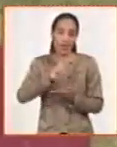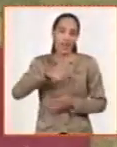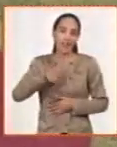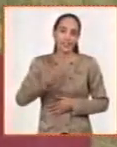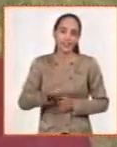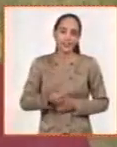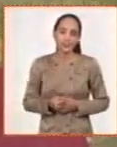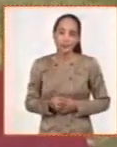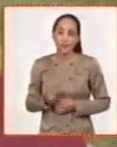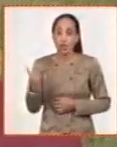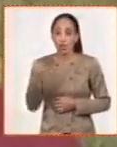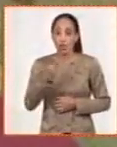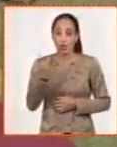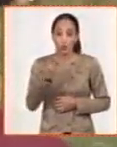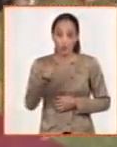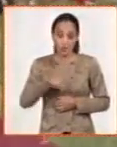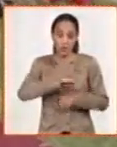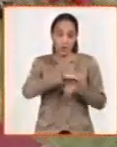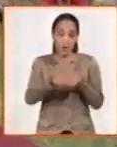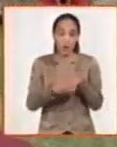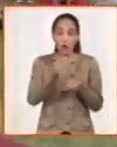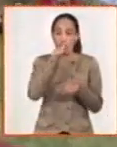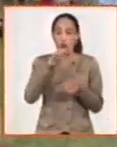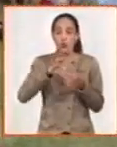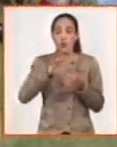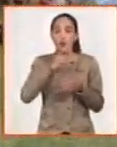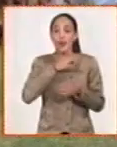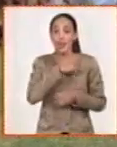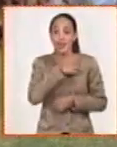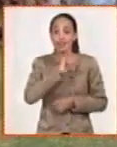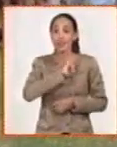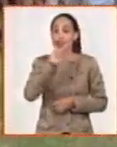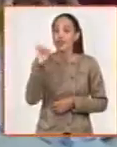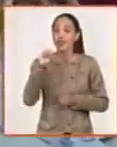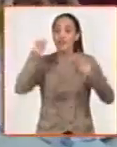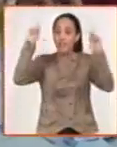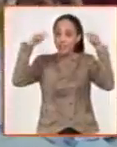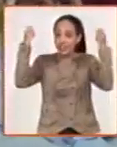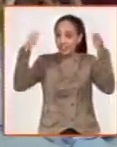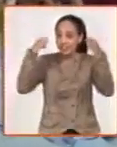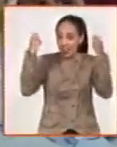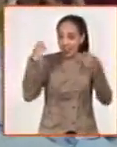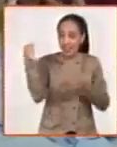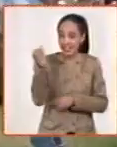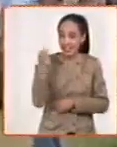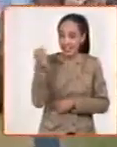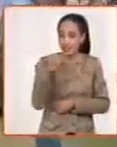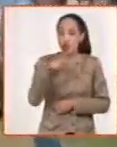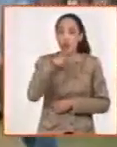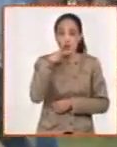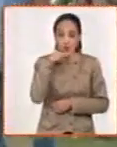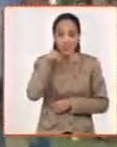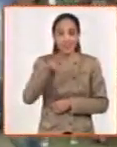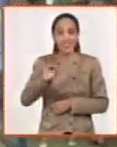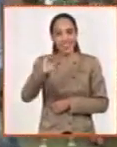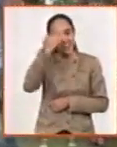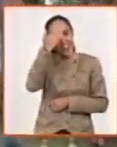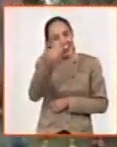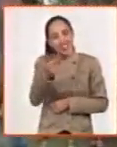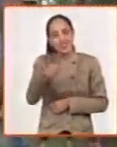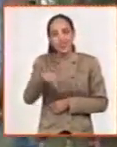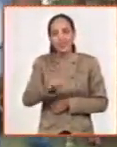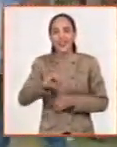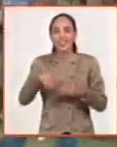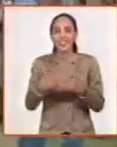de fuerza Hermanos Duque, ganadores del Festival Internacional de Caterimburgo, Rusia, agradecieron celebrar el Día de